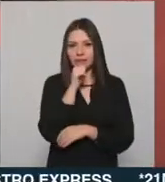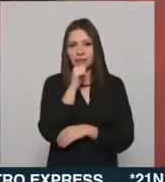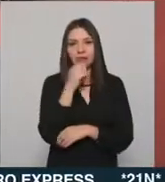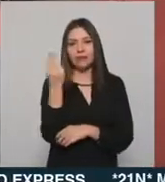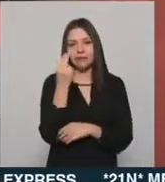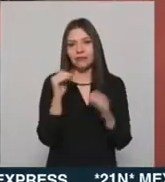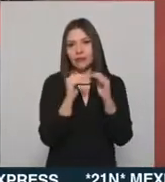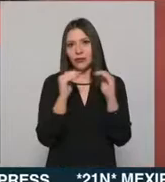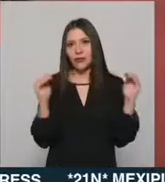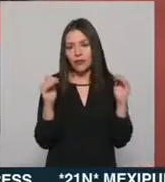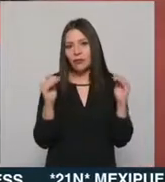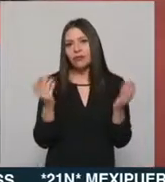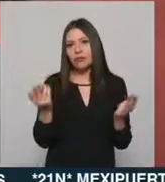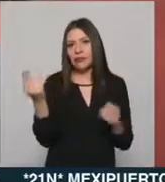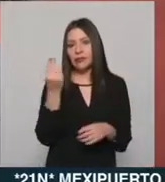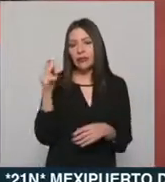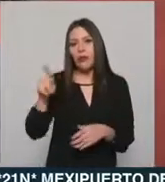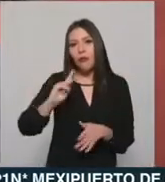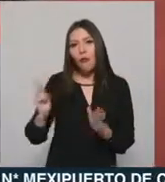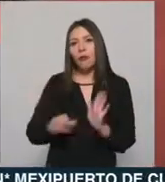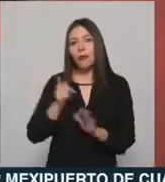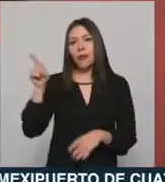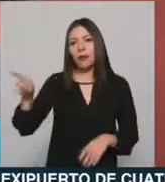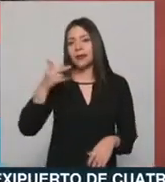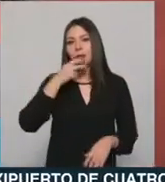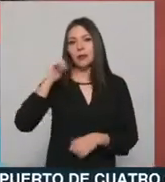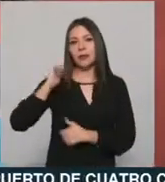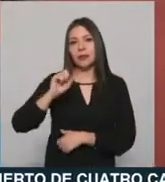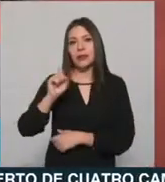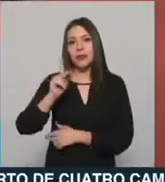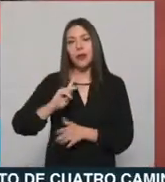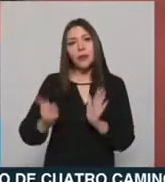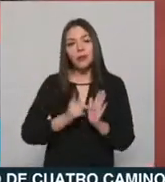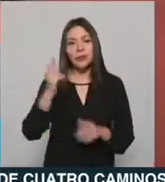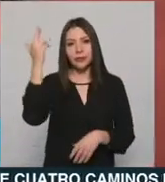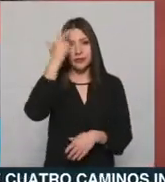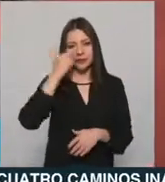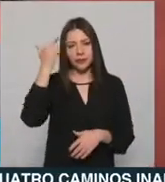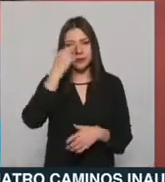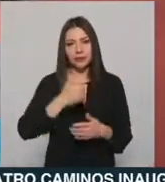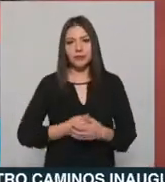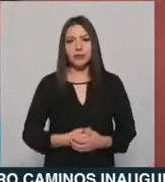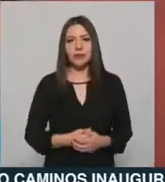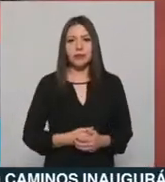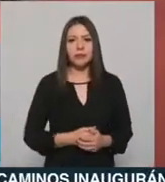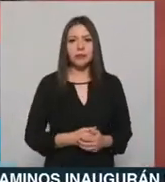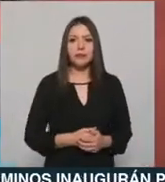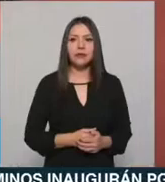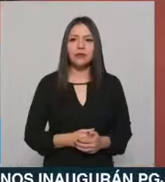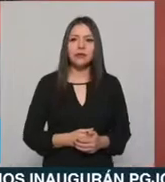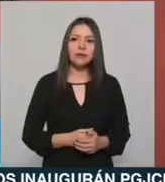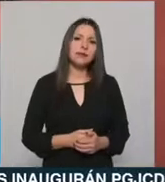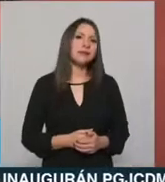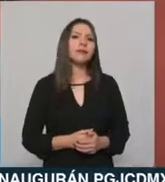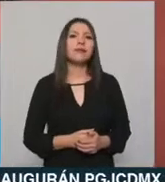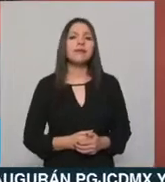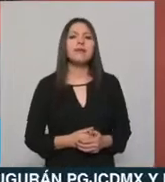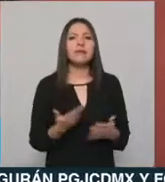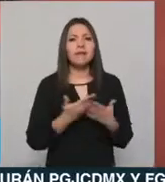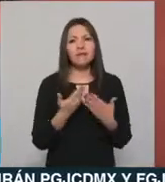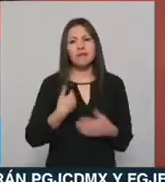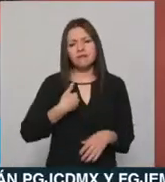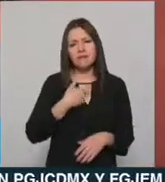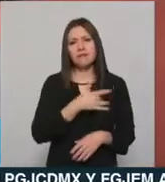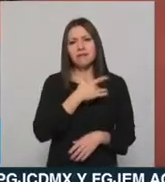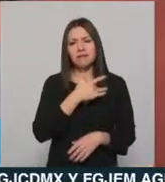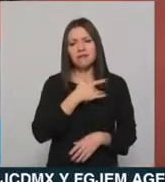que creo que tendría que revisarlo. Pero más allá de este tropiezo que están teniendo, me parece que la decisión que tuvieron el